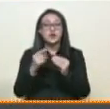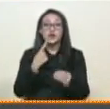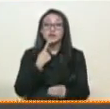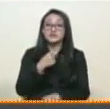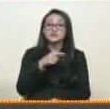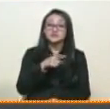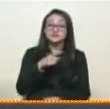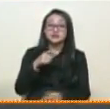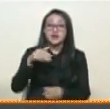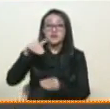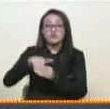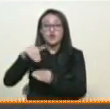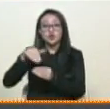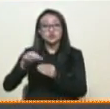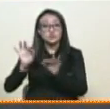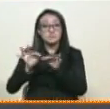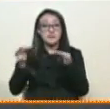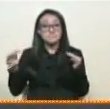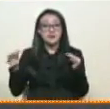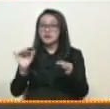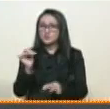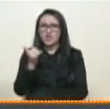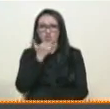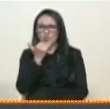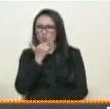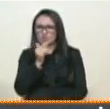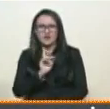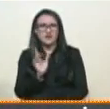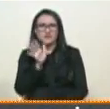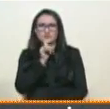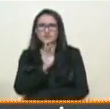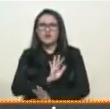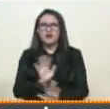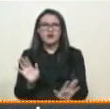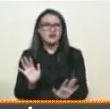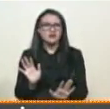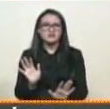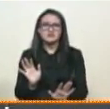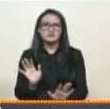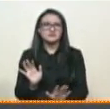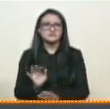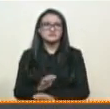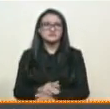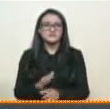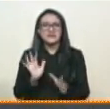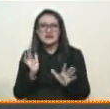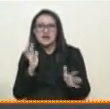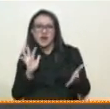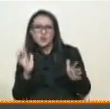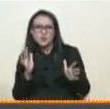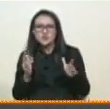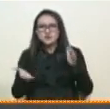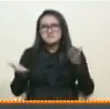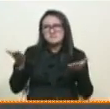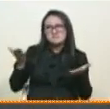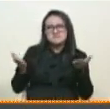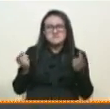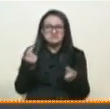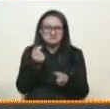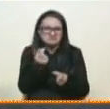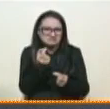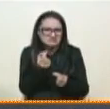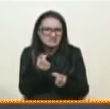los comprobantes de voto. Y allí no hay ninguna duda. Entonces, pudiéramos decir, a lo mejor pudiera existir alguna, pero